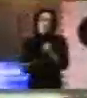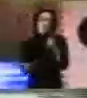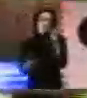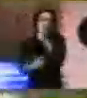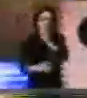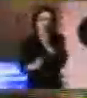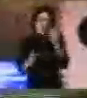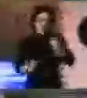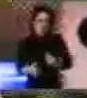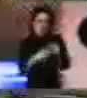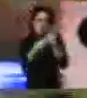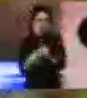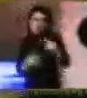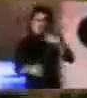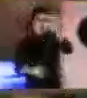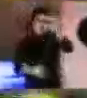agradarles. Y ya no sé